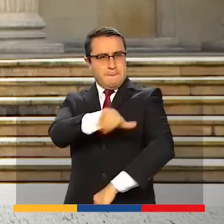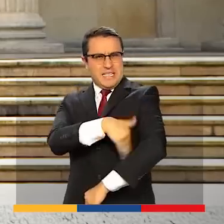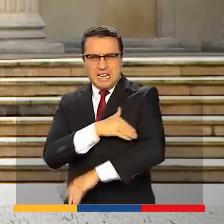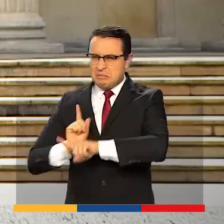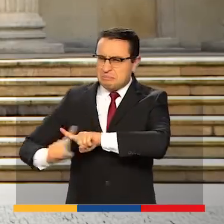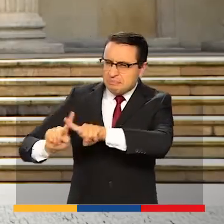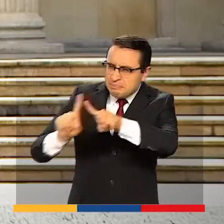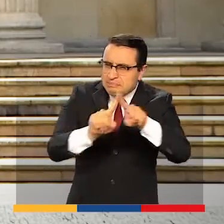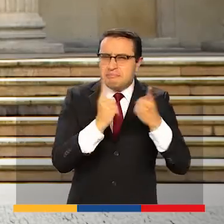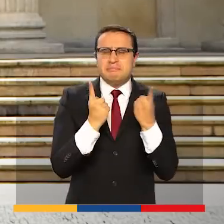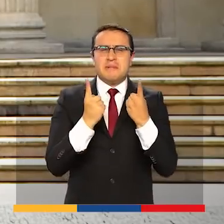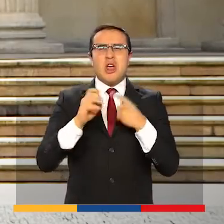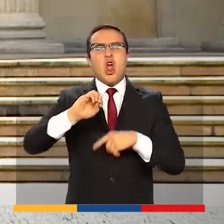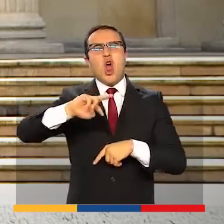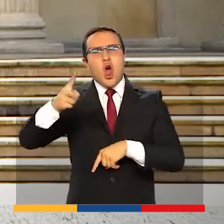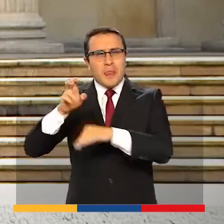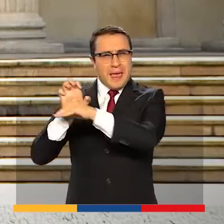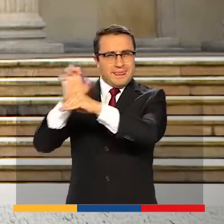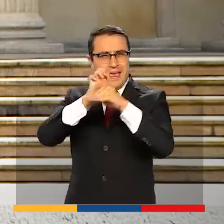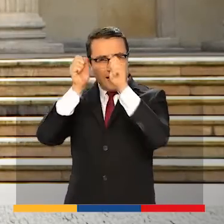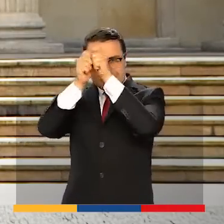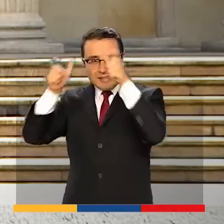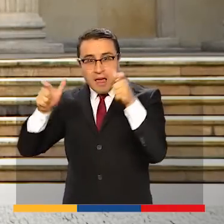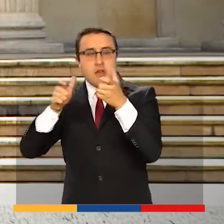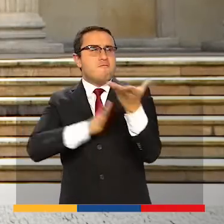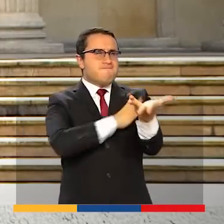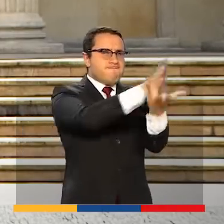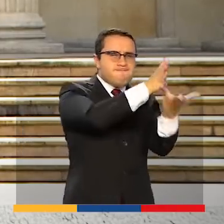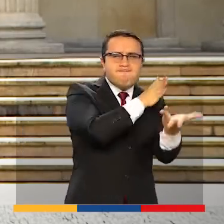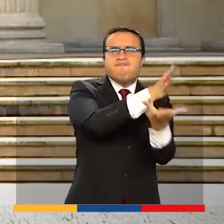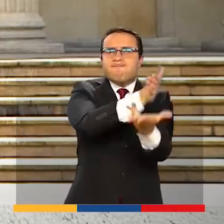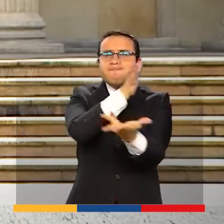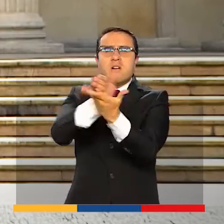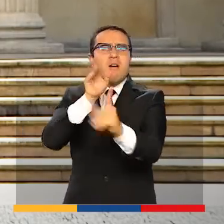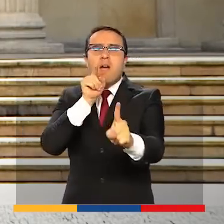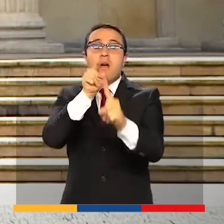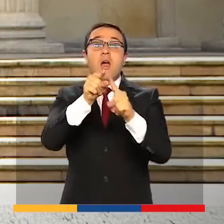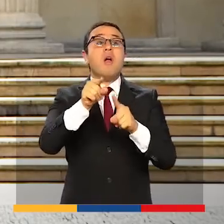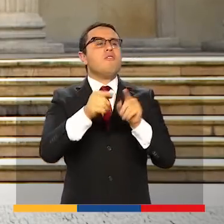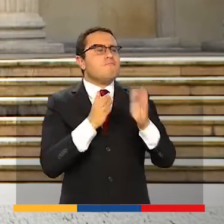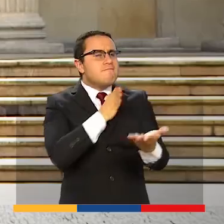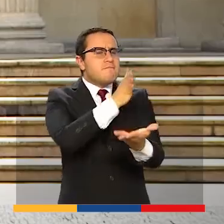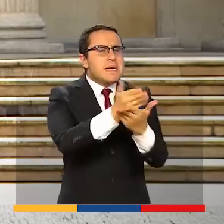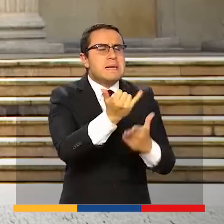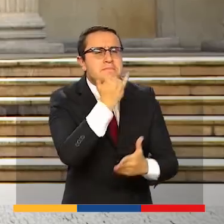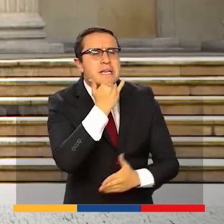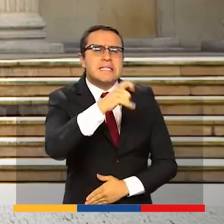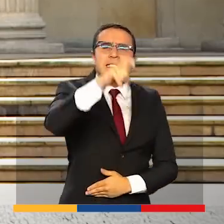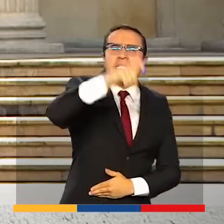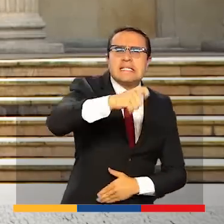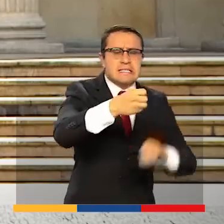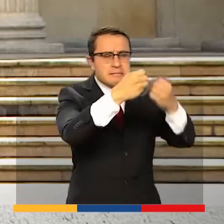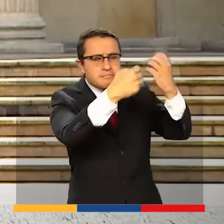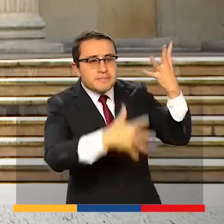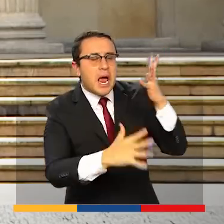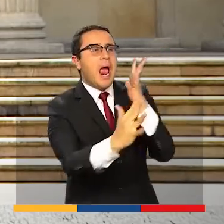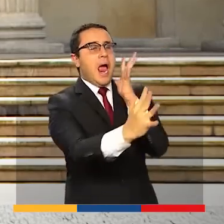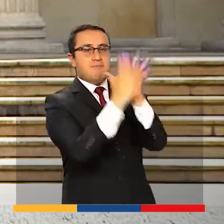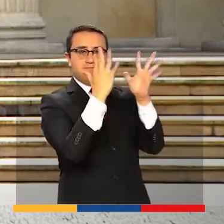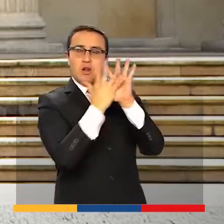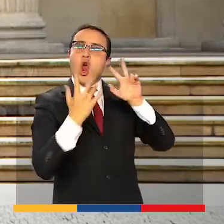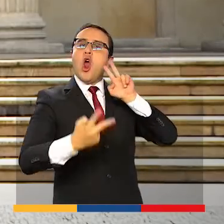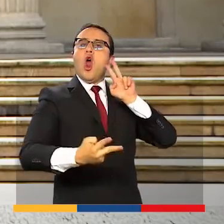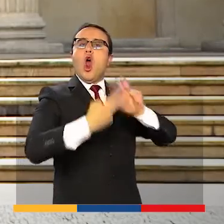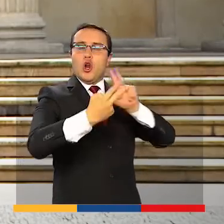distintos ministerios, de otras entidades del Estado, para conocer sus necesidades.